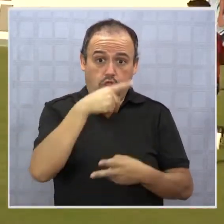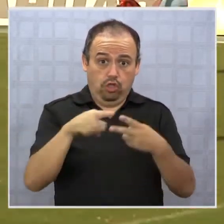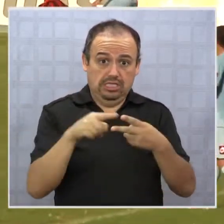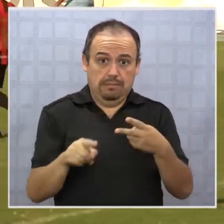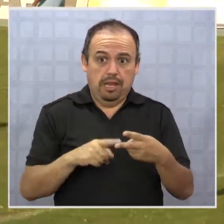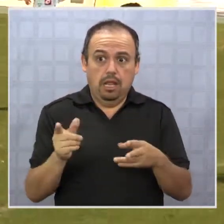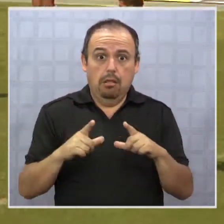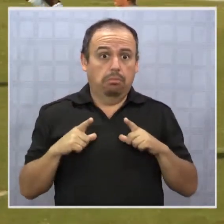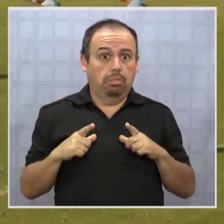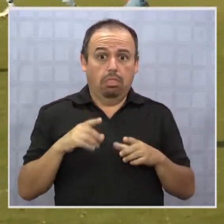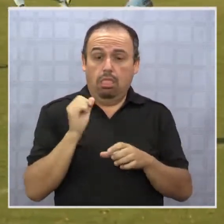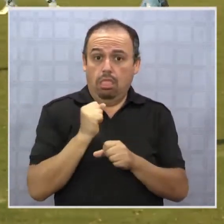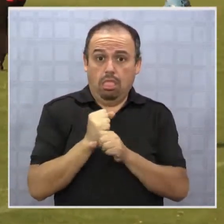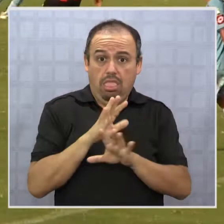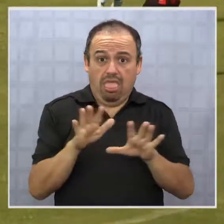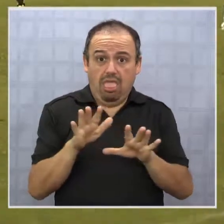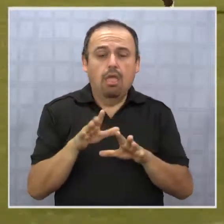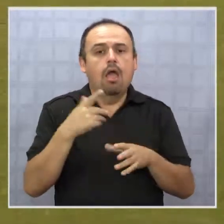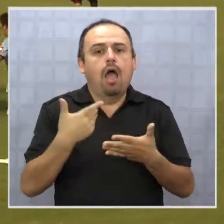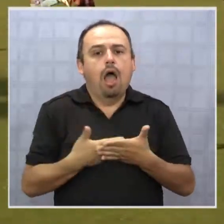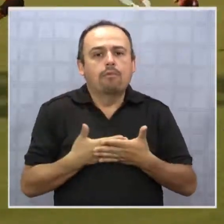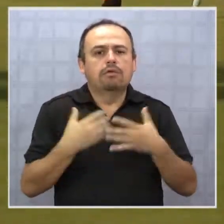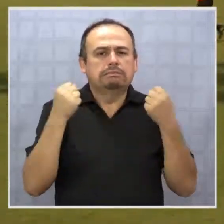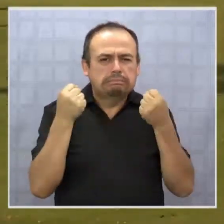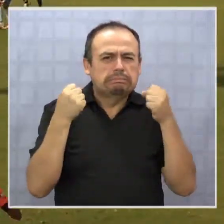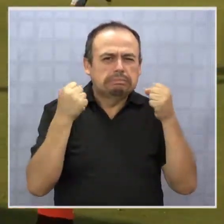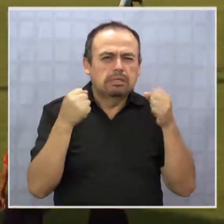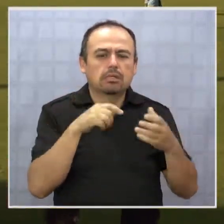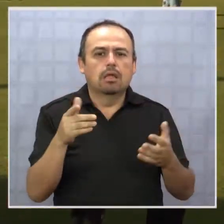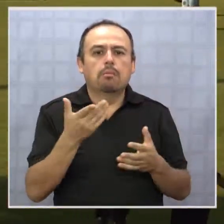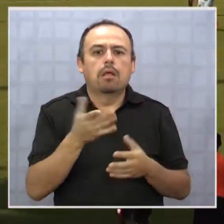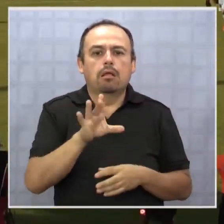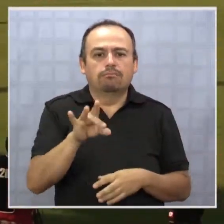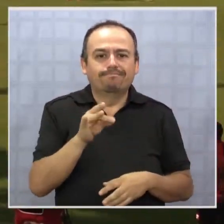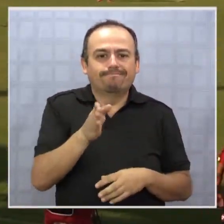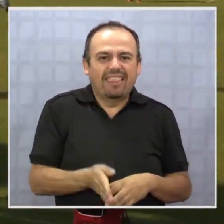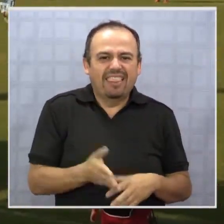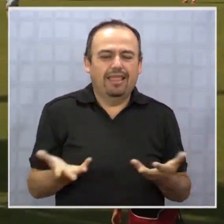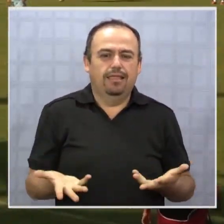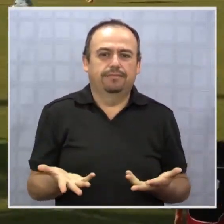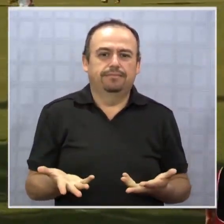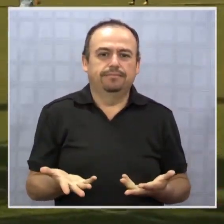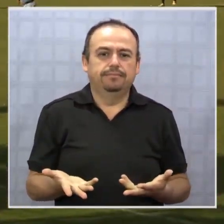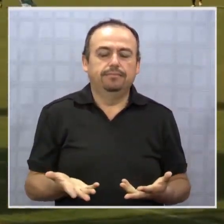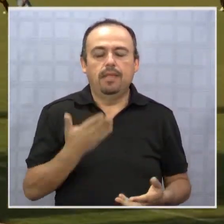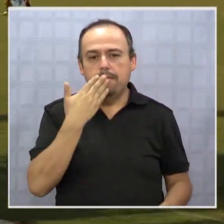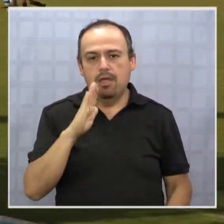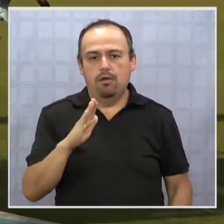habrá campeonato por los partidos de La Roja y las clasificatorias para tomar la mejor decisión.